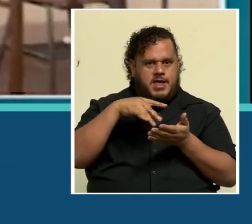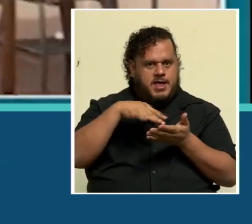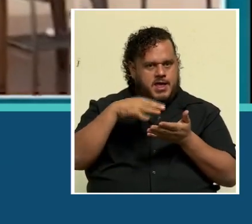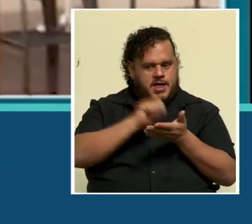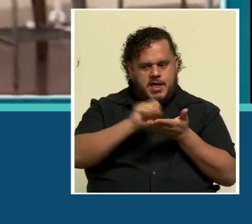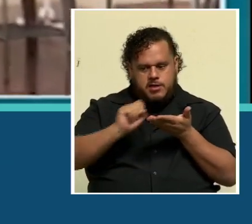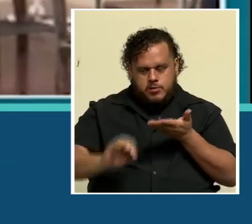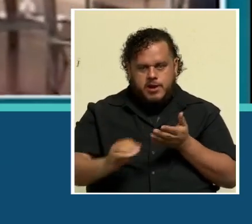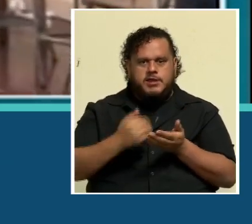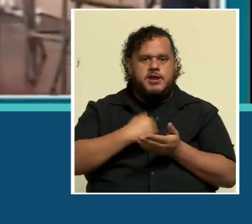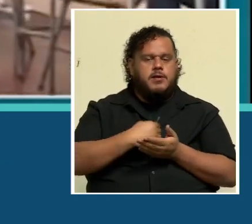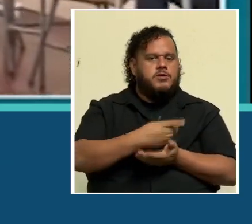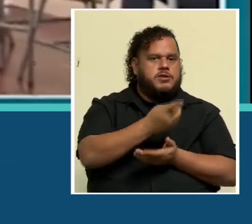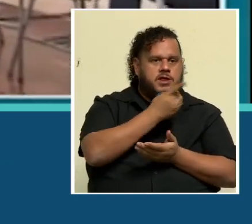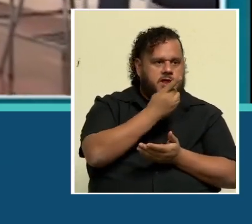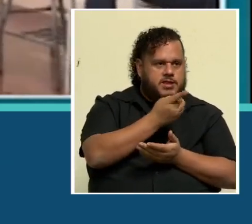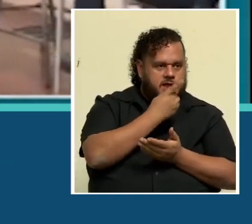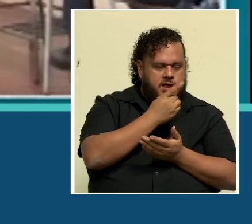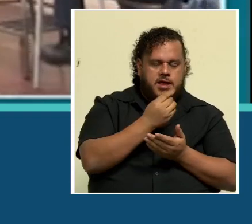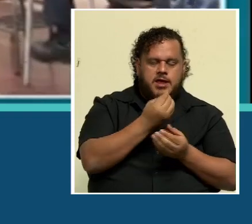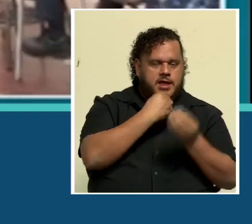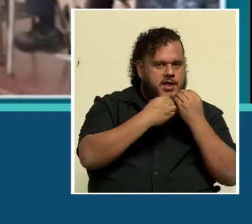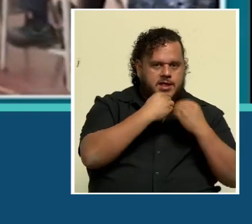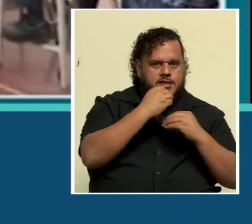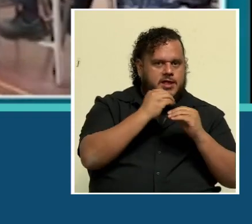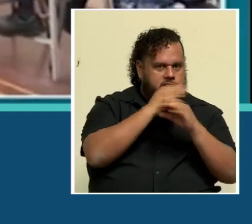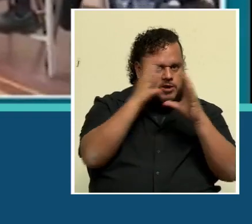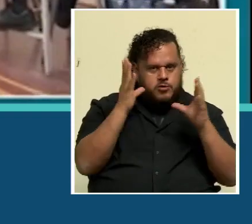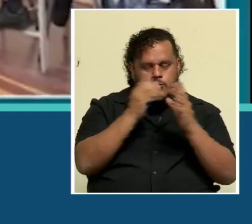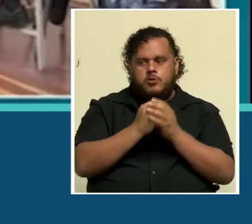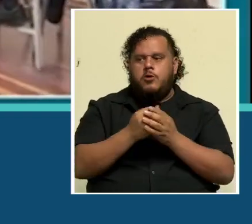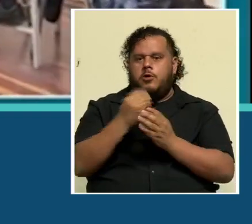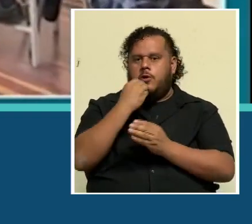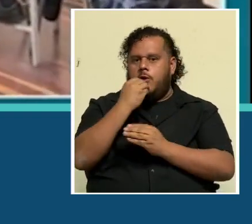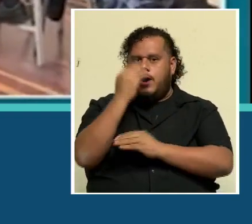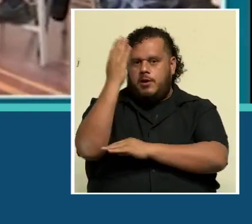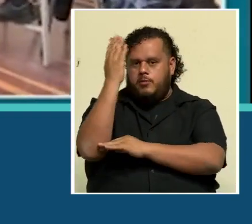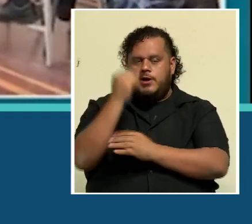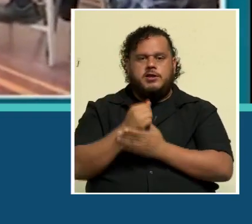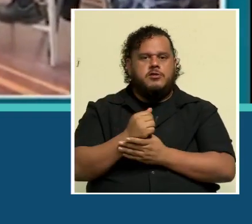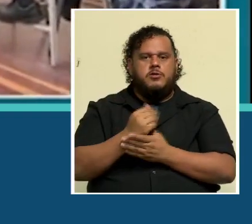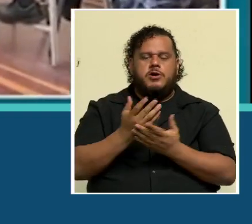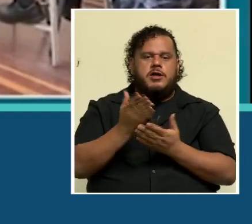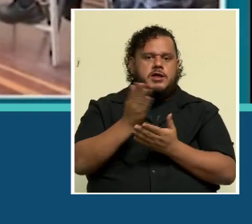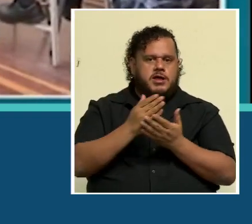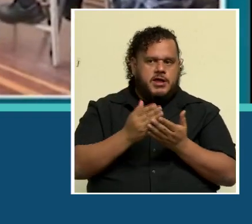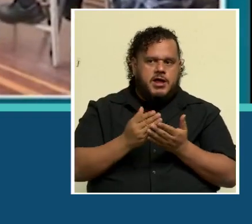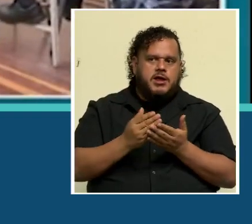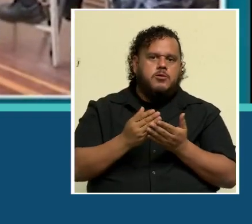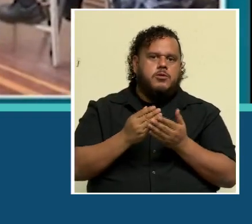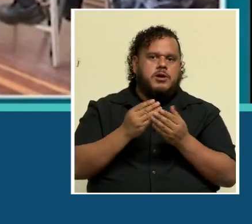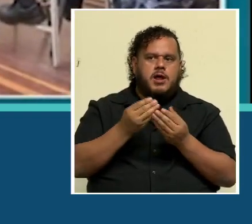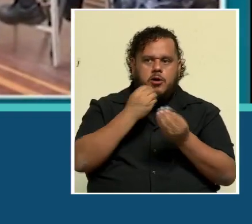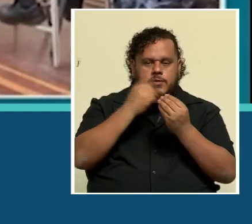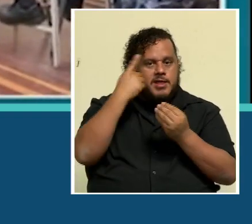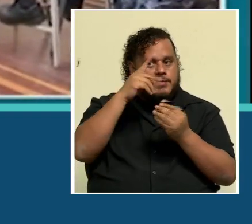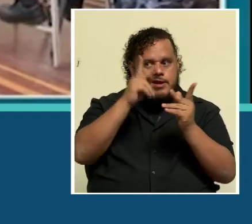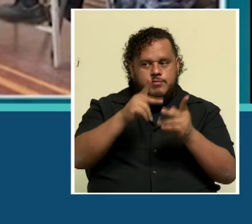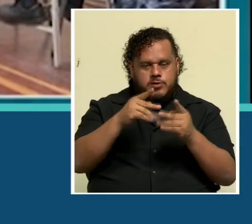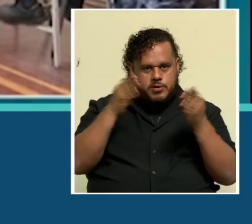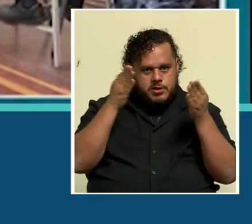tenemos desayuno, merienda y almuerzo y algún cafecito, depende de la población, que atiendan. Entonces los